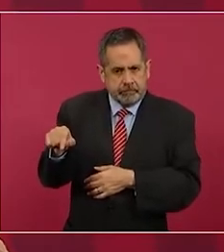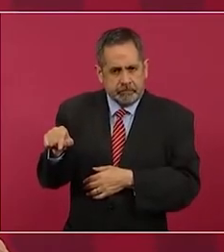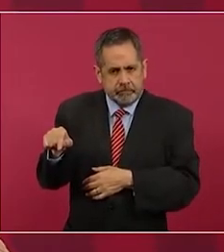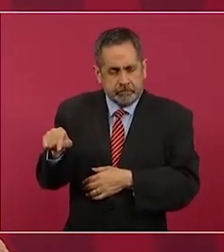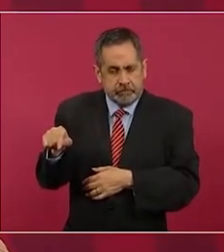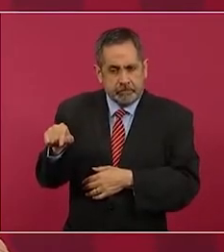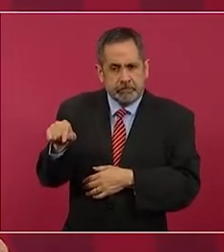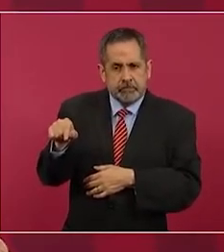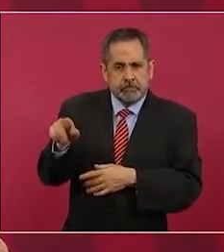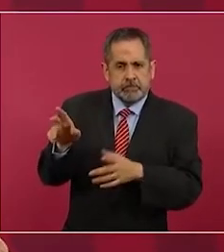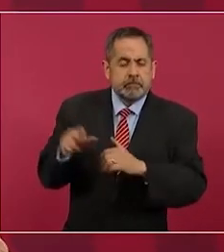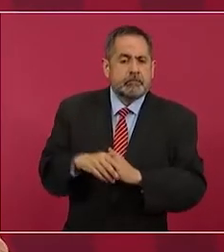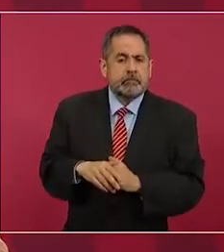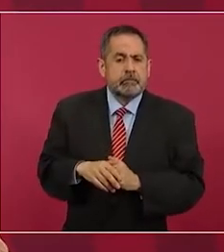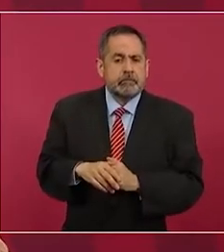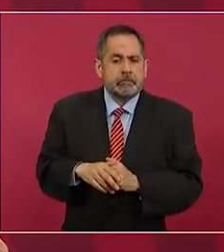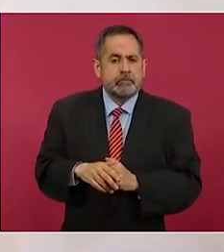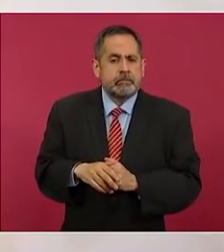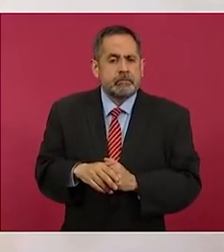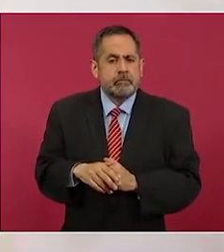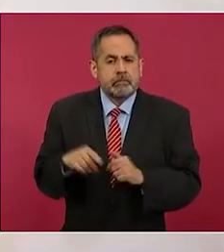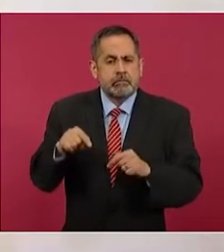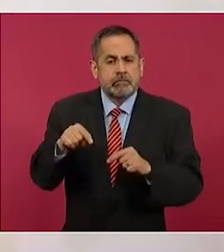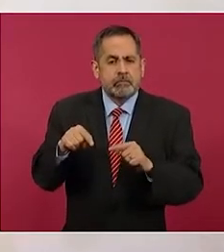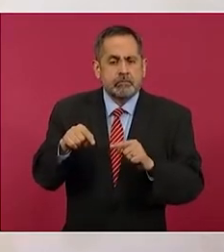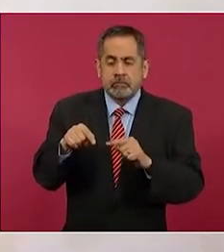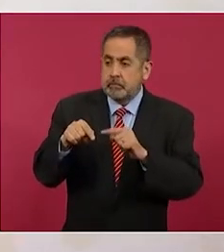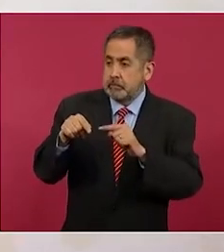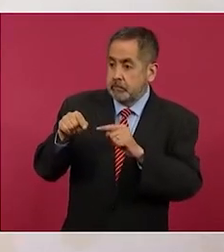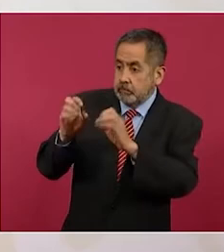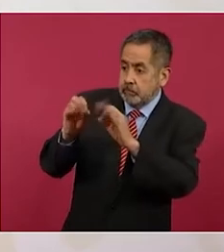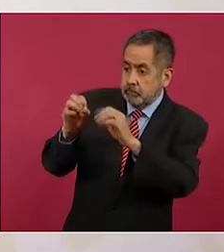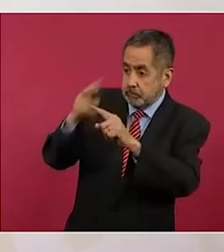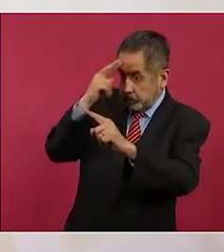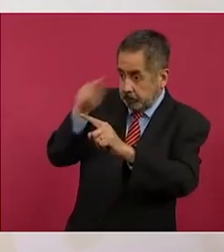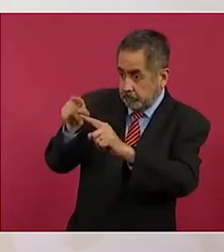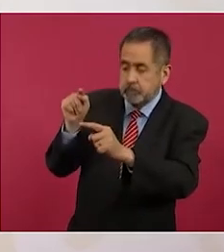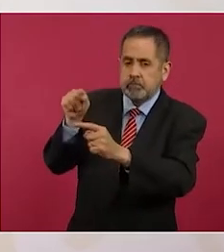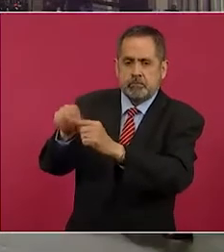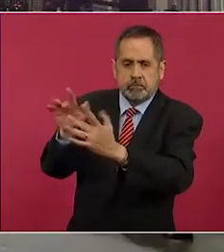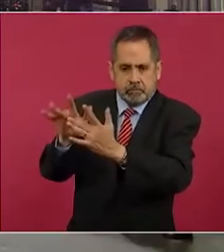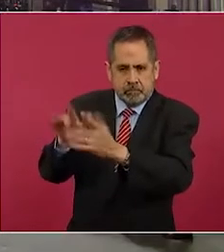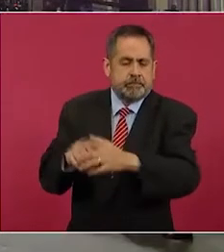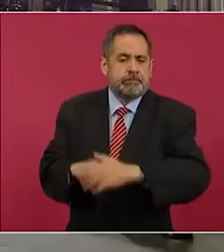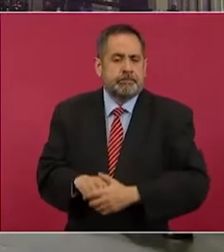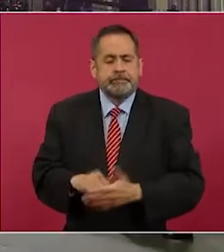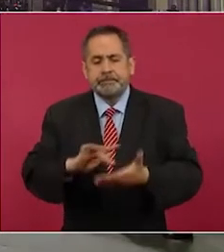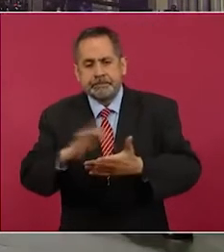en México, en Rusia. De México en Rusia, perdón. Okay, muchas gracias, presidente. Sí.